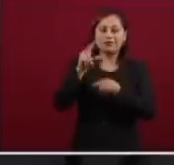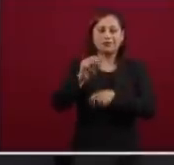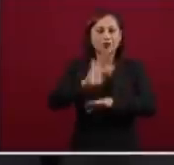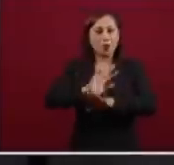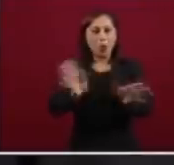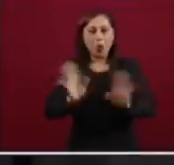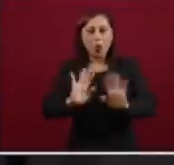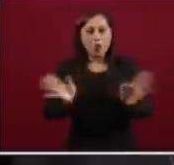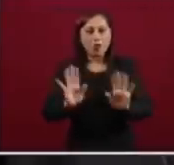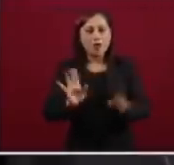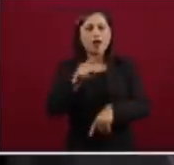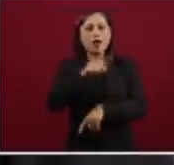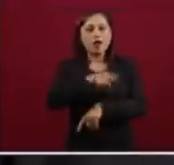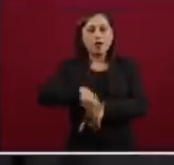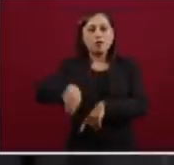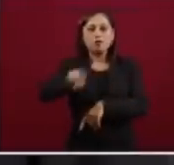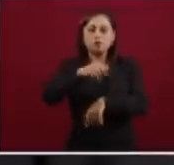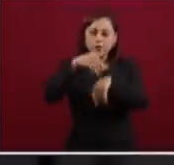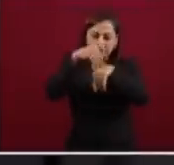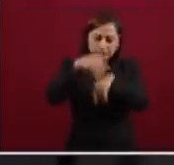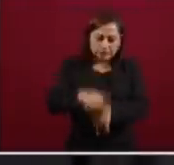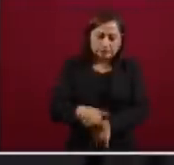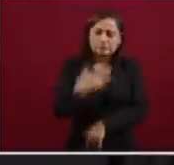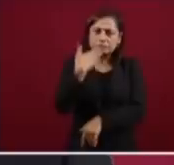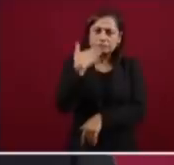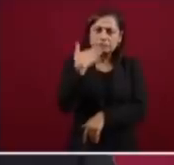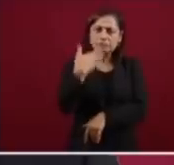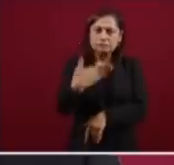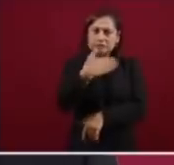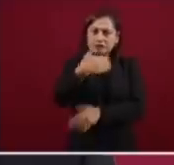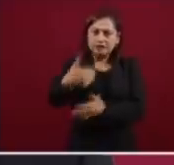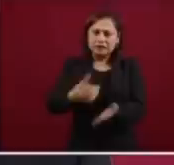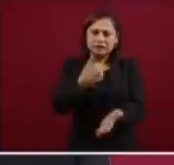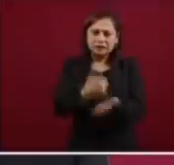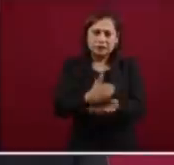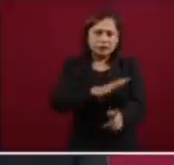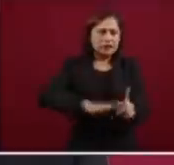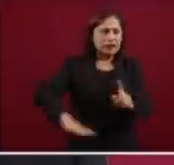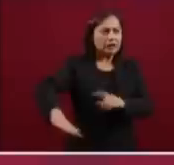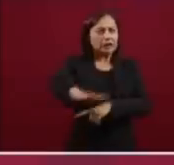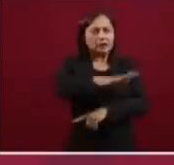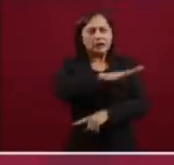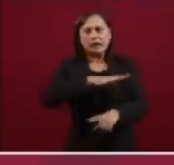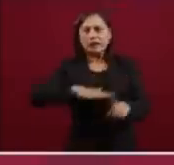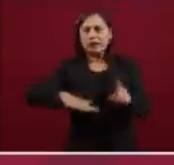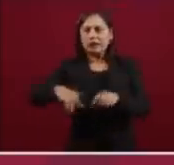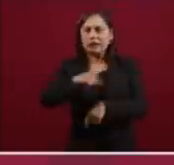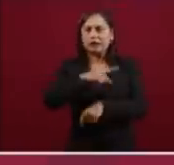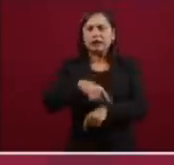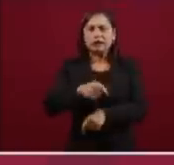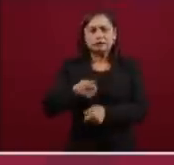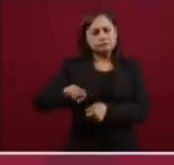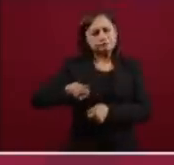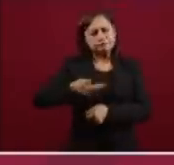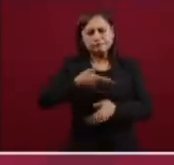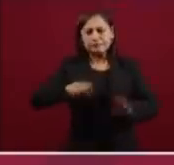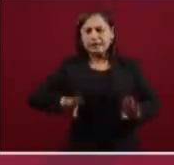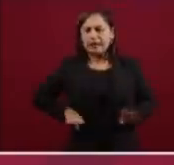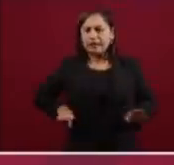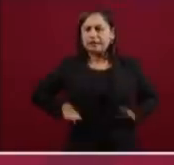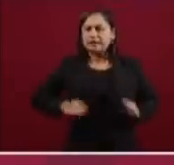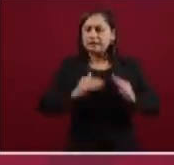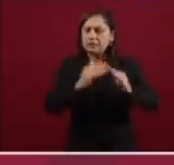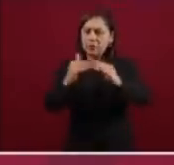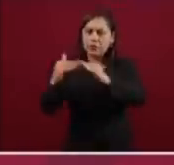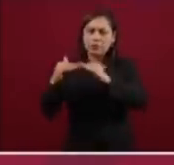actúen como buenos ciudadanos como demócratas el que se deja manipular